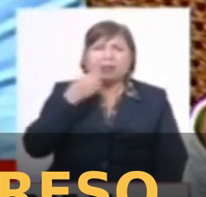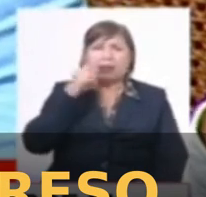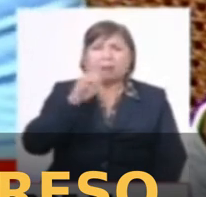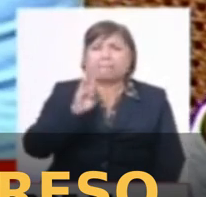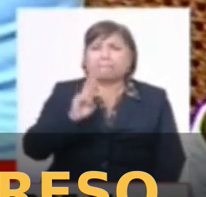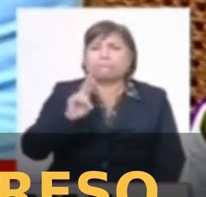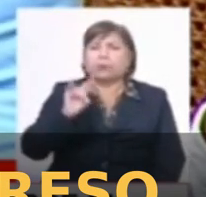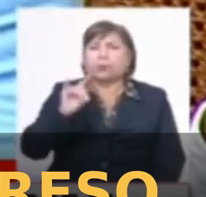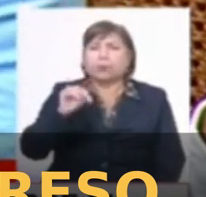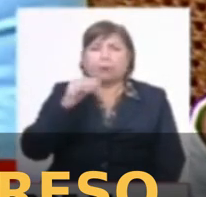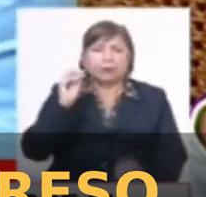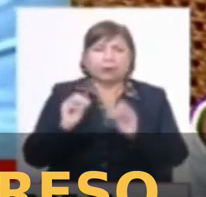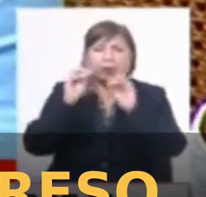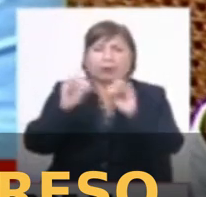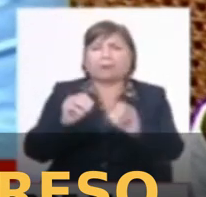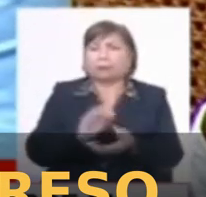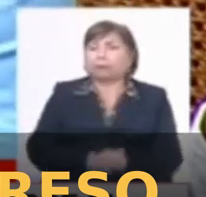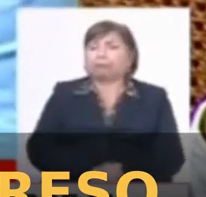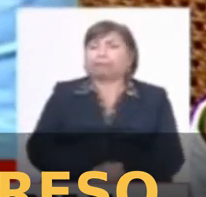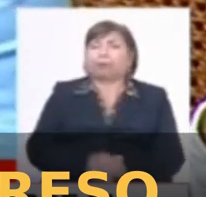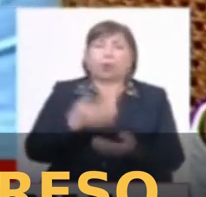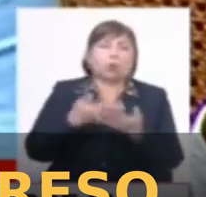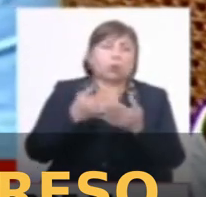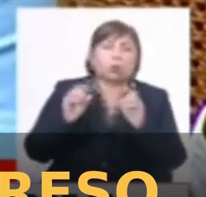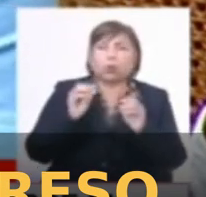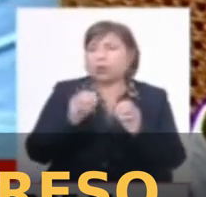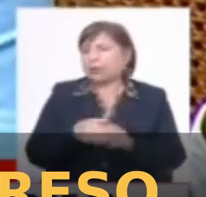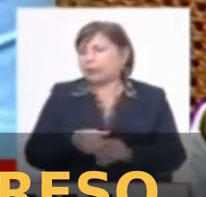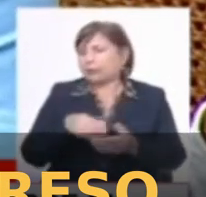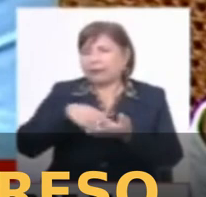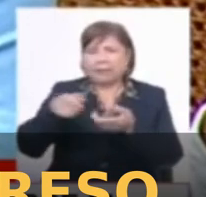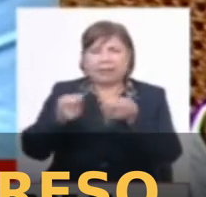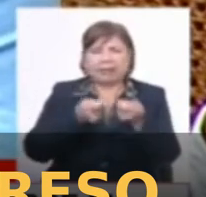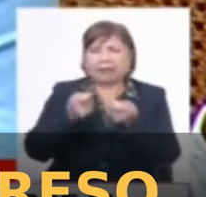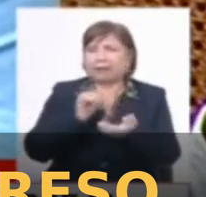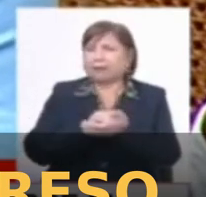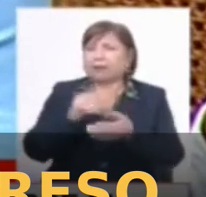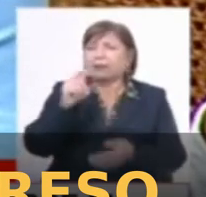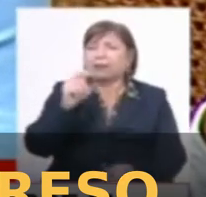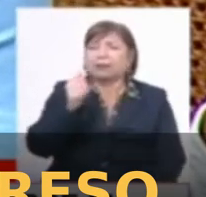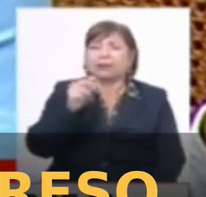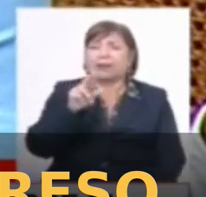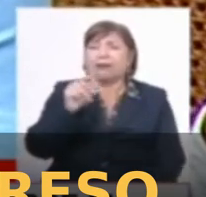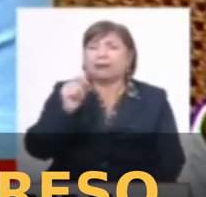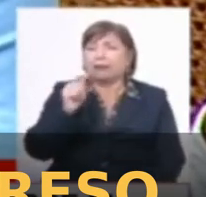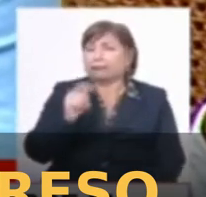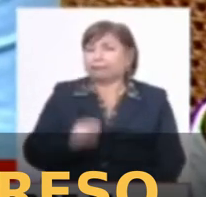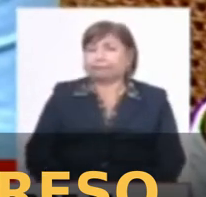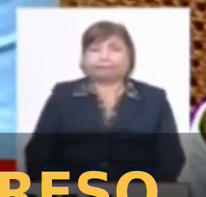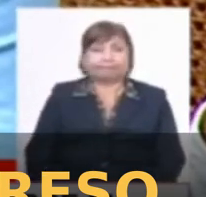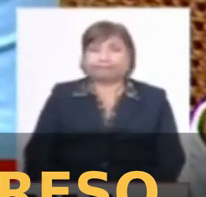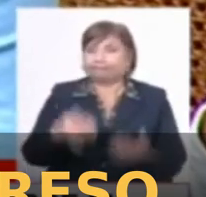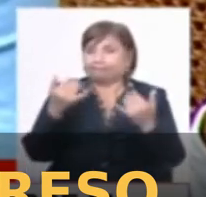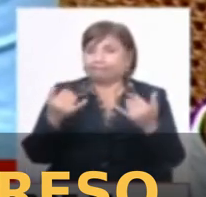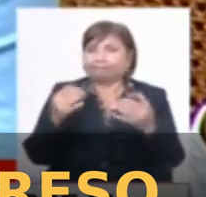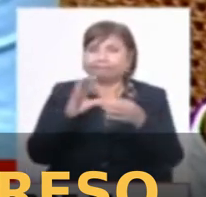Pacheco había puesto no sé cuántito, había dirigido lo de Tarata. Sin embargo, ahora que hay